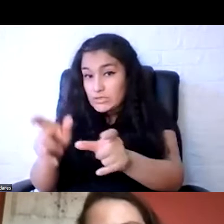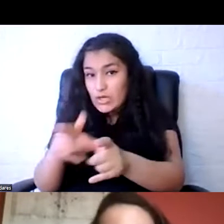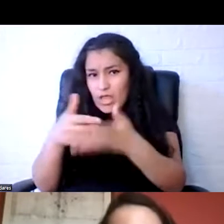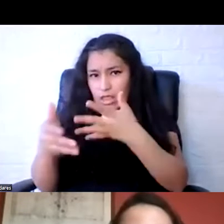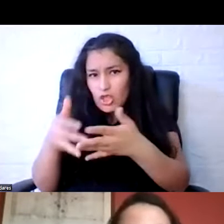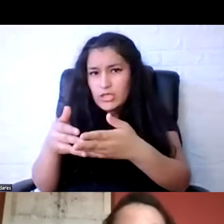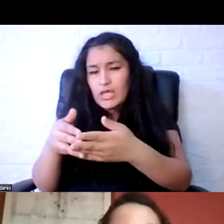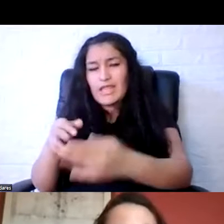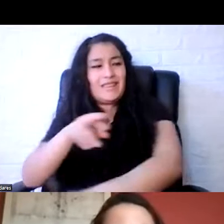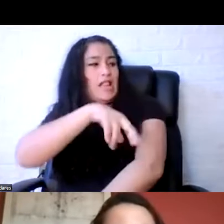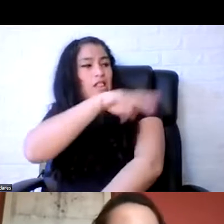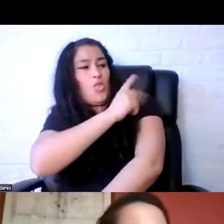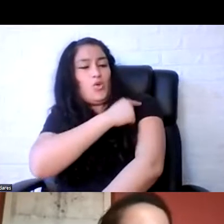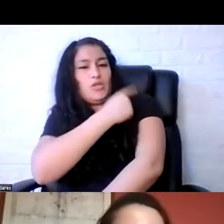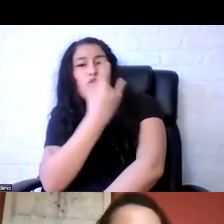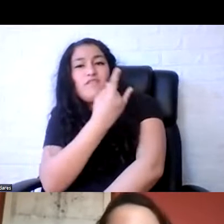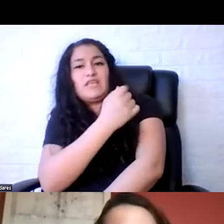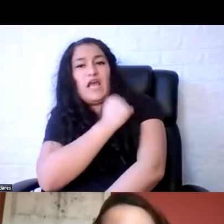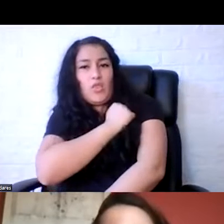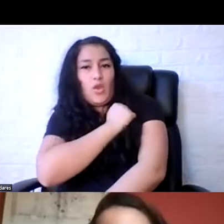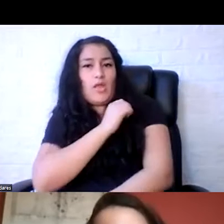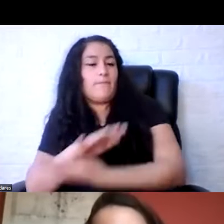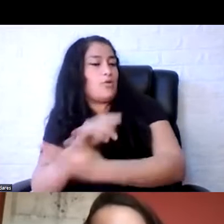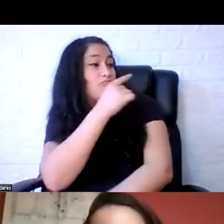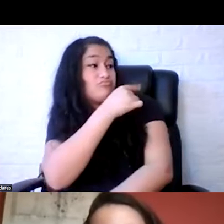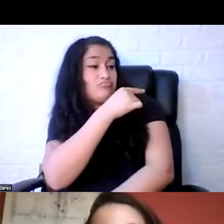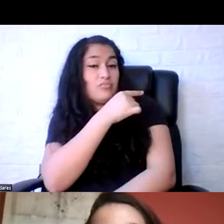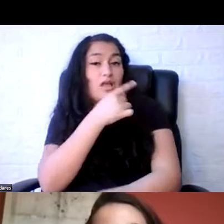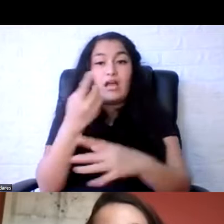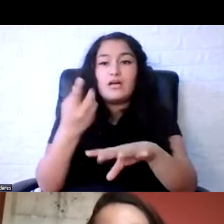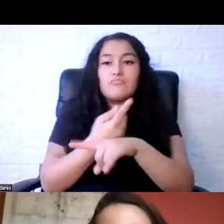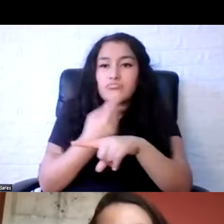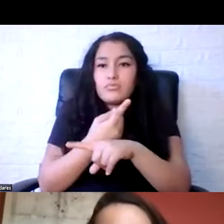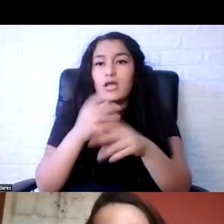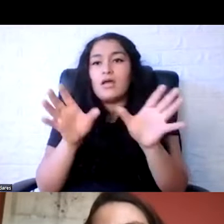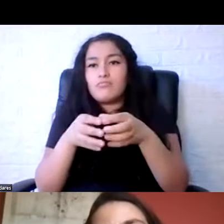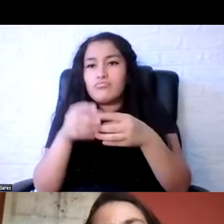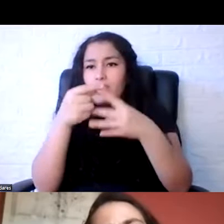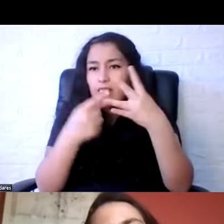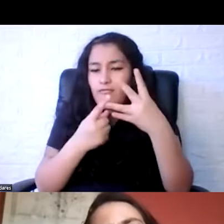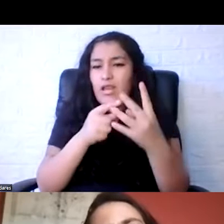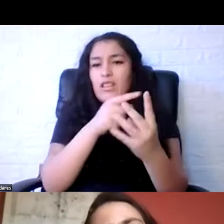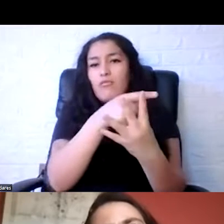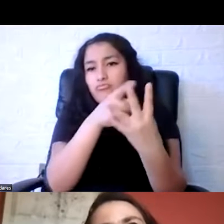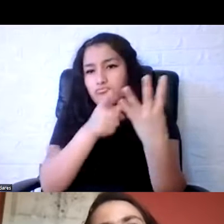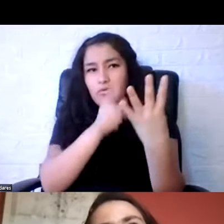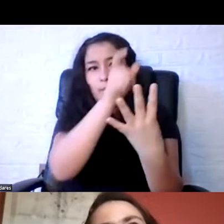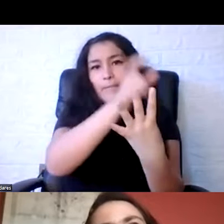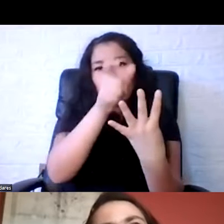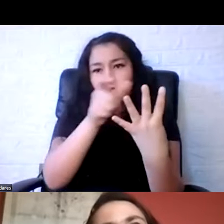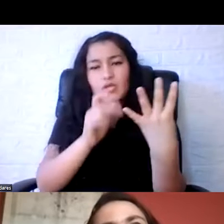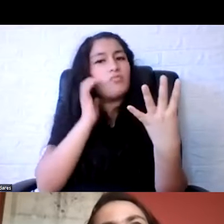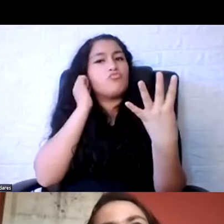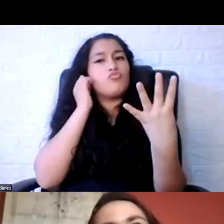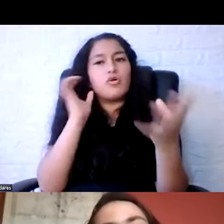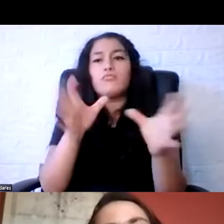en particular, Valentina Figueroa, Fernanda Kalasic, Marina Wimberg, en torno a que